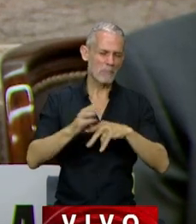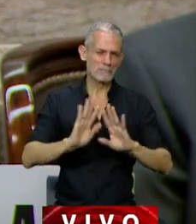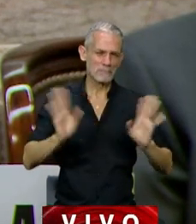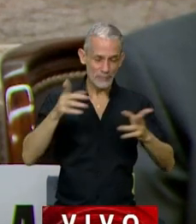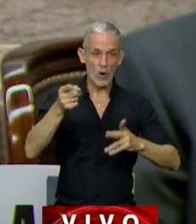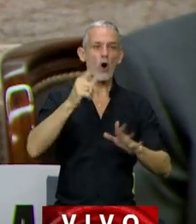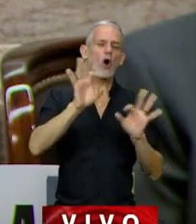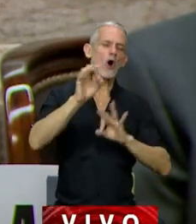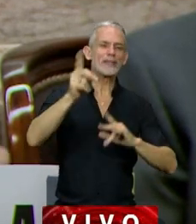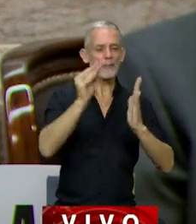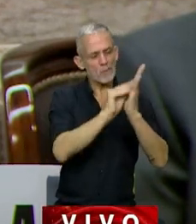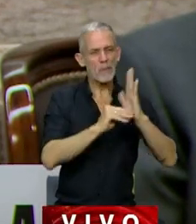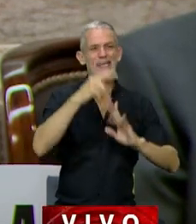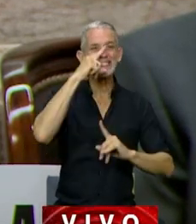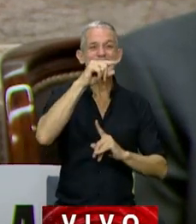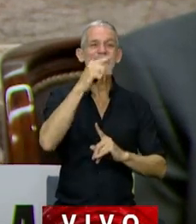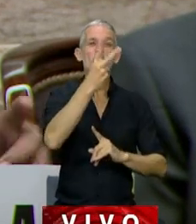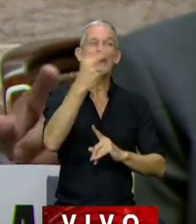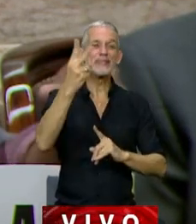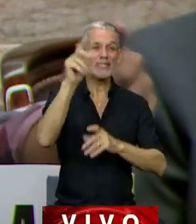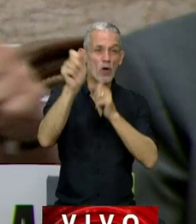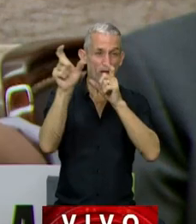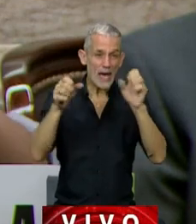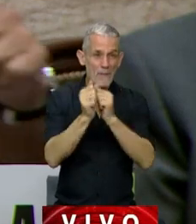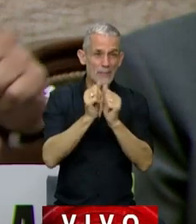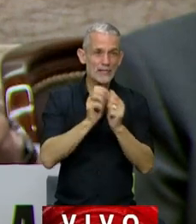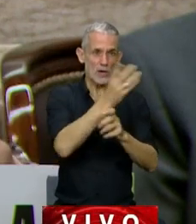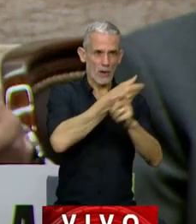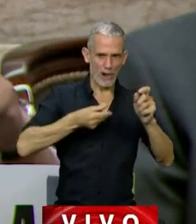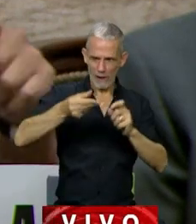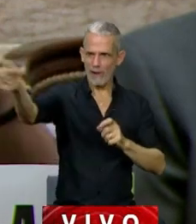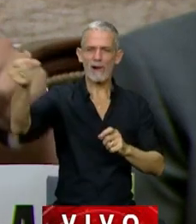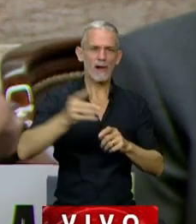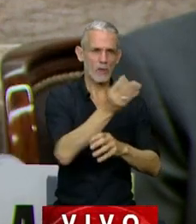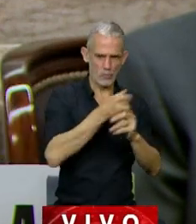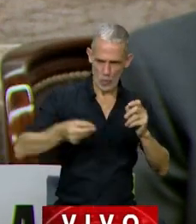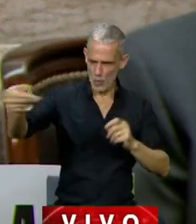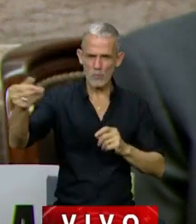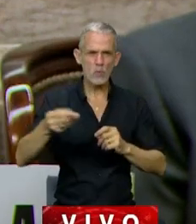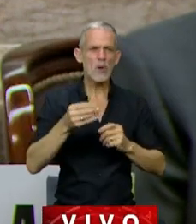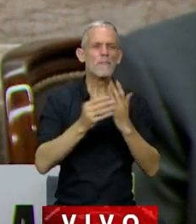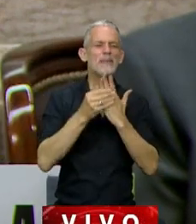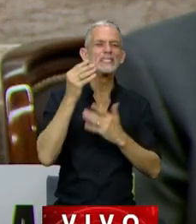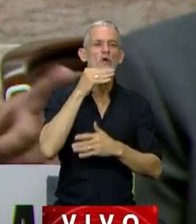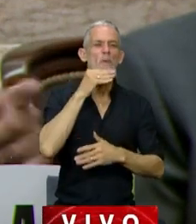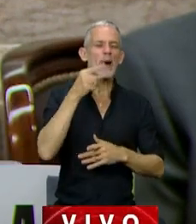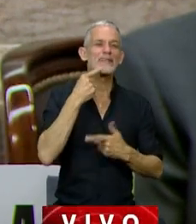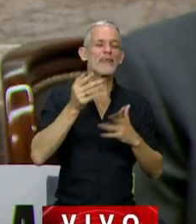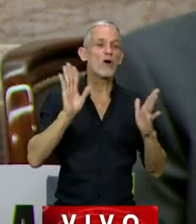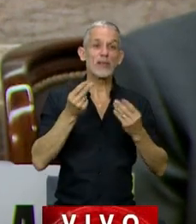esos 722 empresarios que hacían triangulaciones, que el ministro Massa dijo,